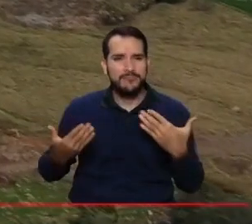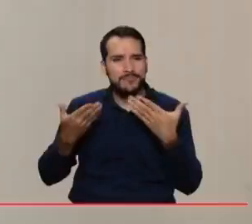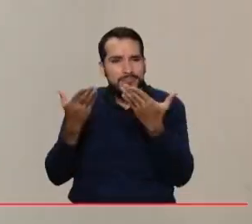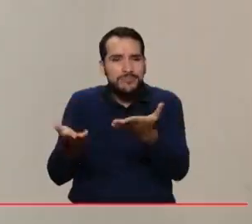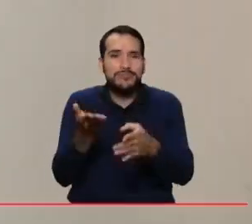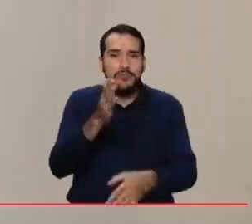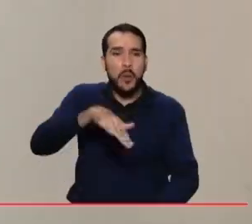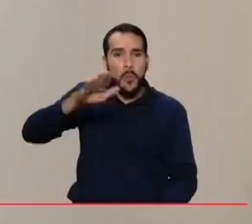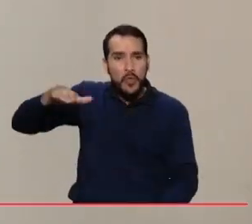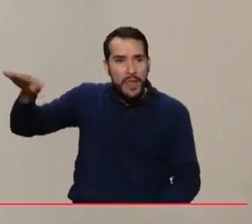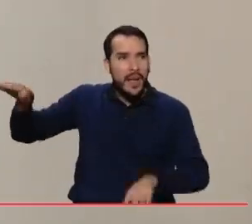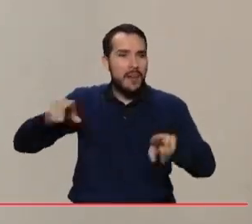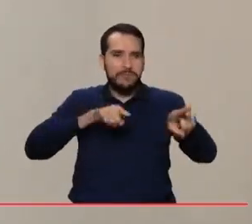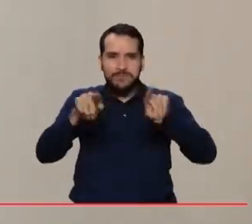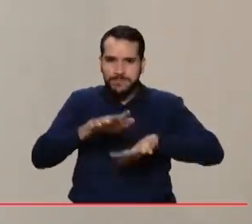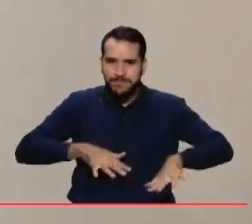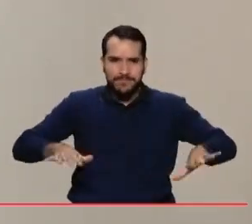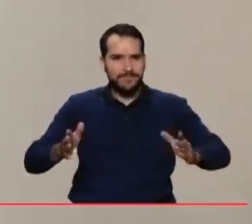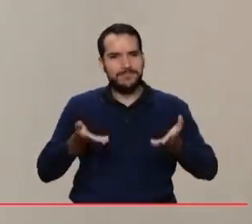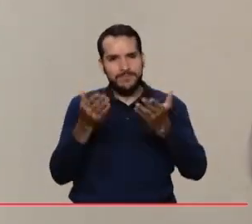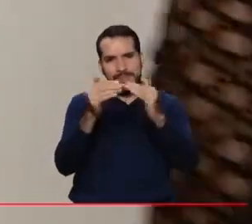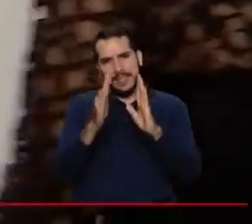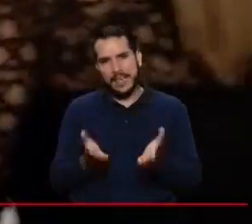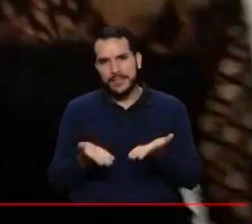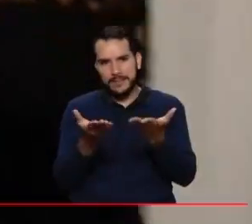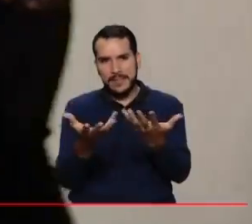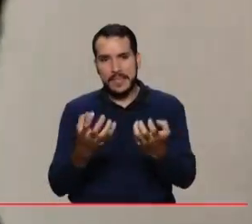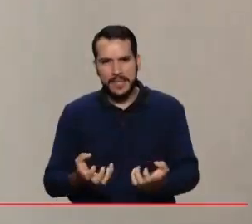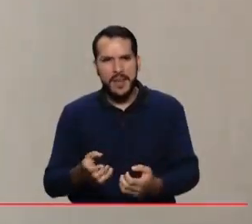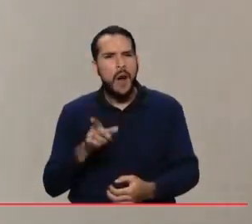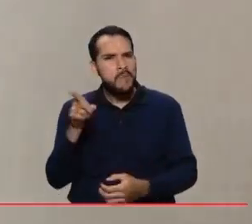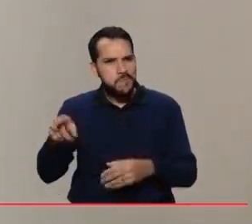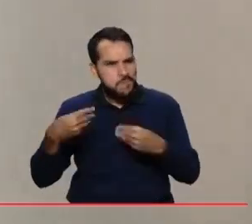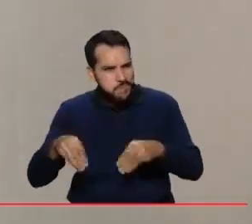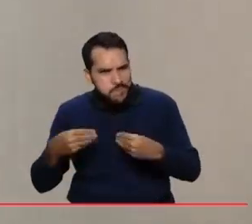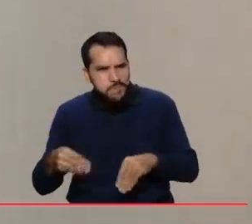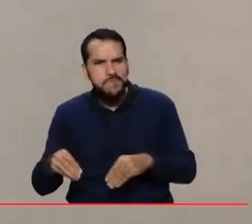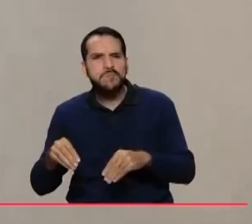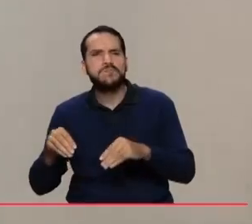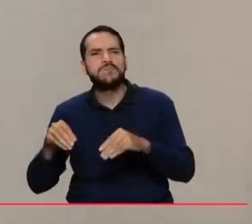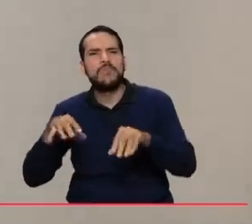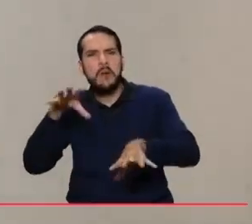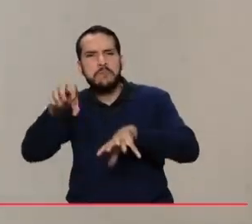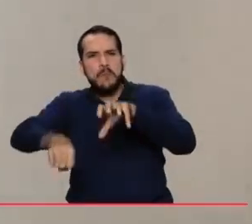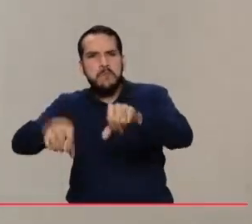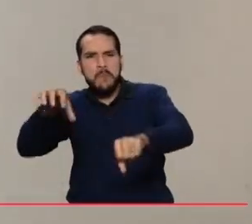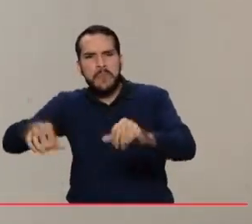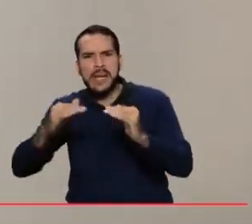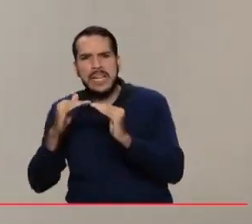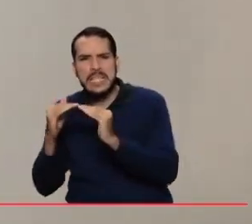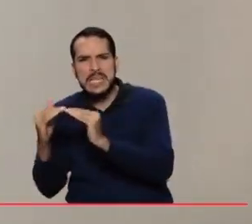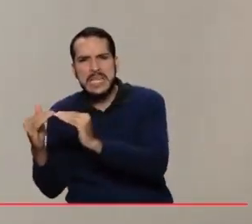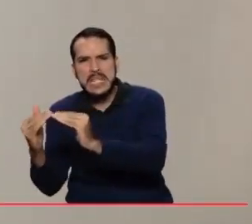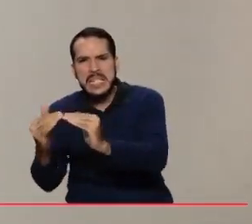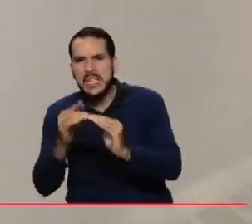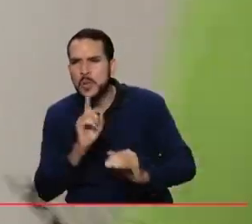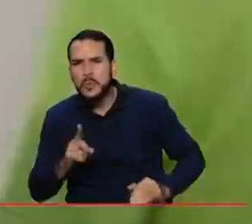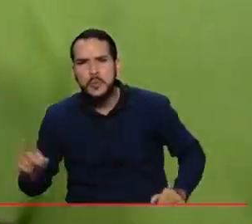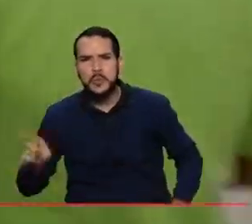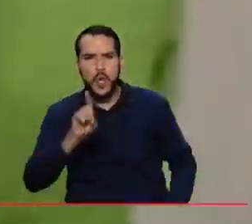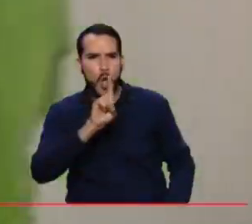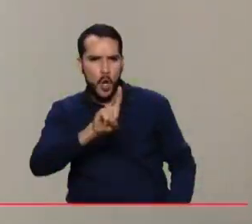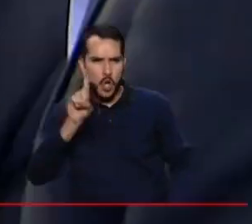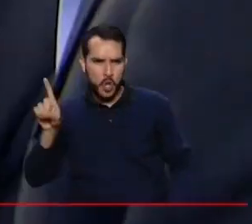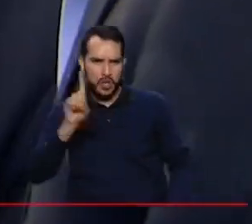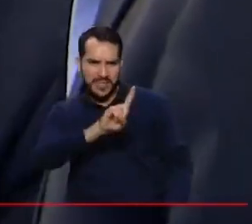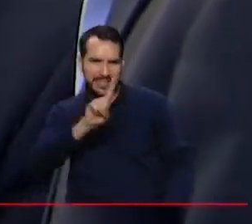alta montaña. En Tuluá existen hoy cerca de 11 asentamientos subnormales. Nosotros necesitamos poder llevar a estas personas a que